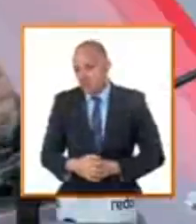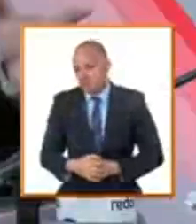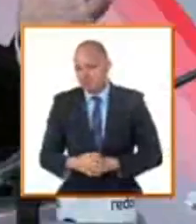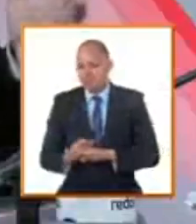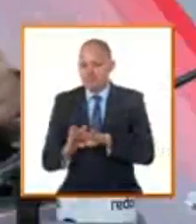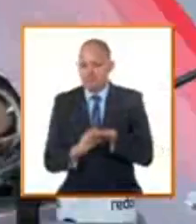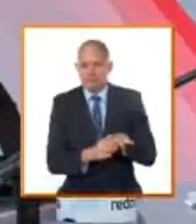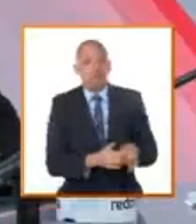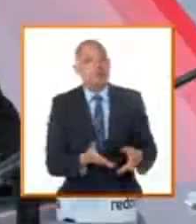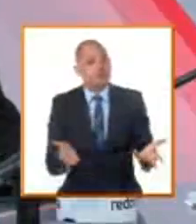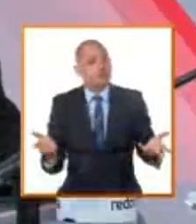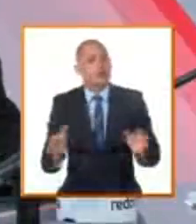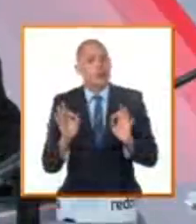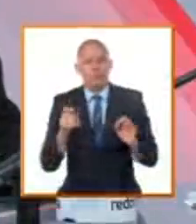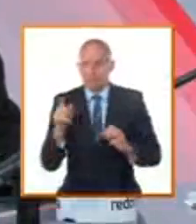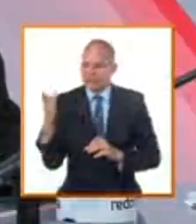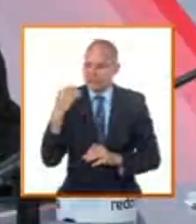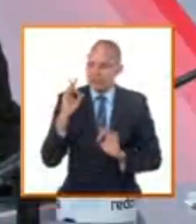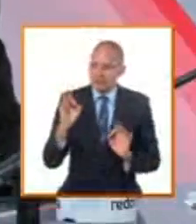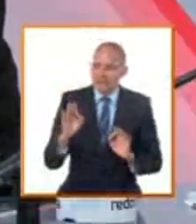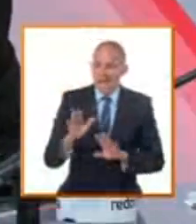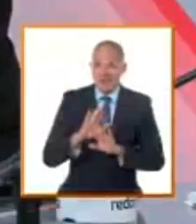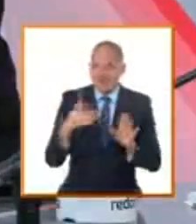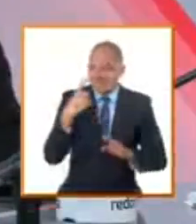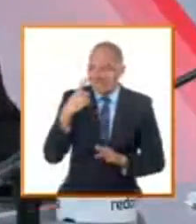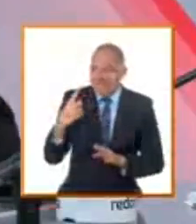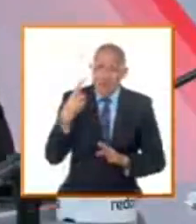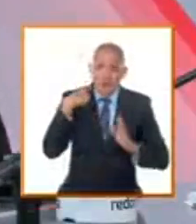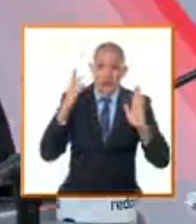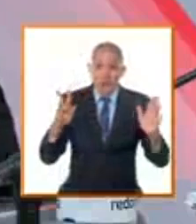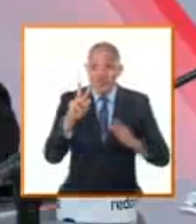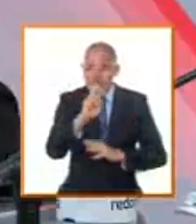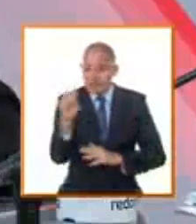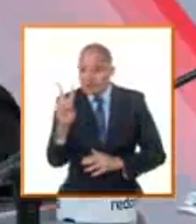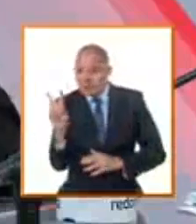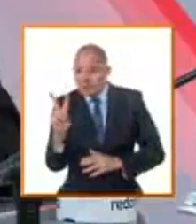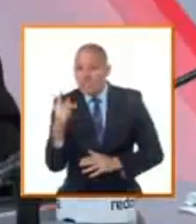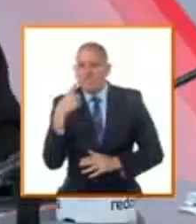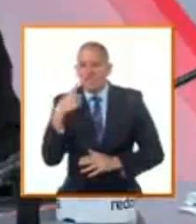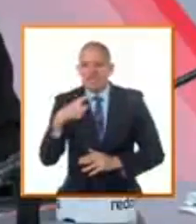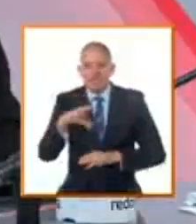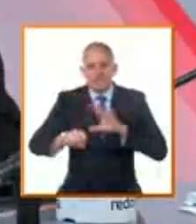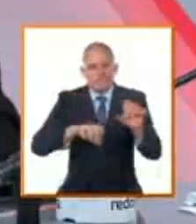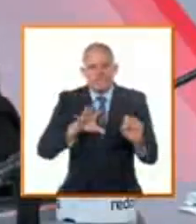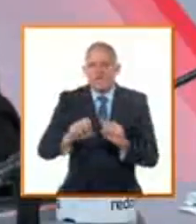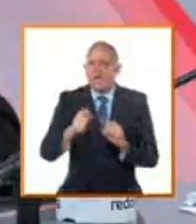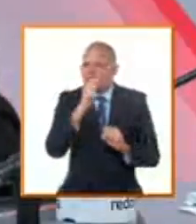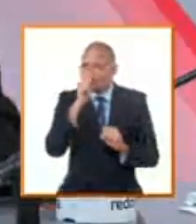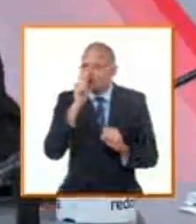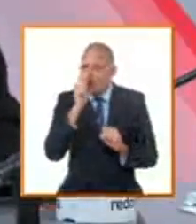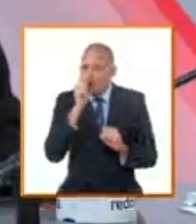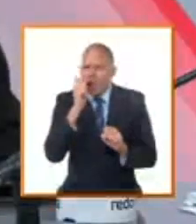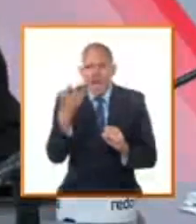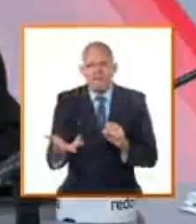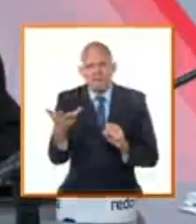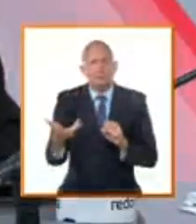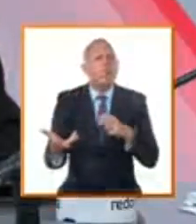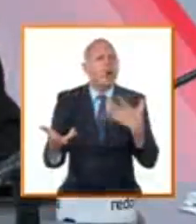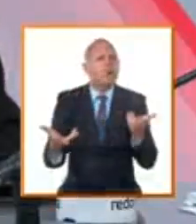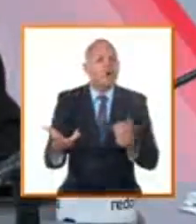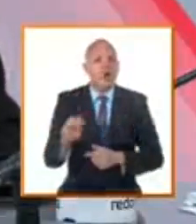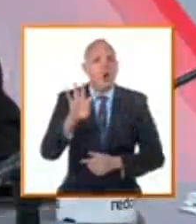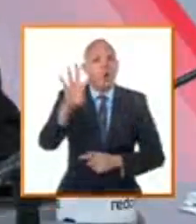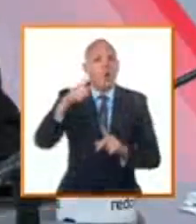tenemos que enfrentar hoy. Como usted decía, casi 4 toneladas de drogas incautadas durante el 2022, una cifra superior a la